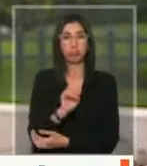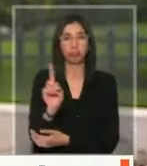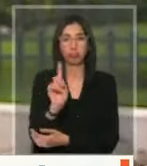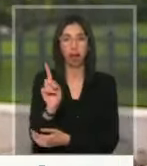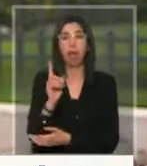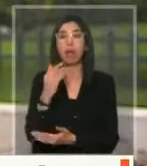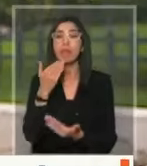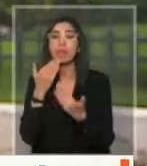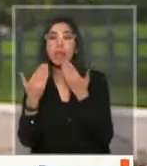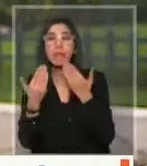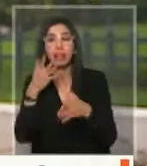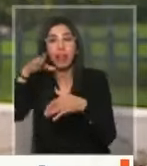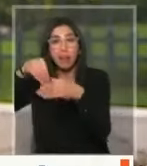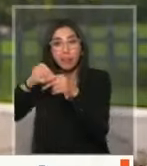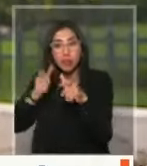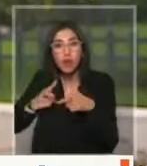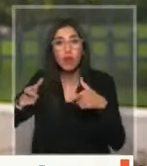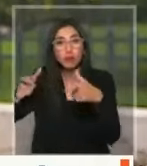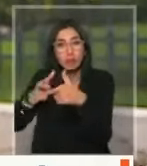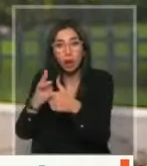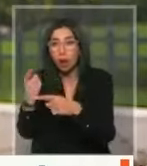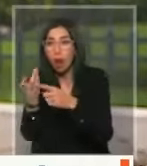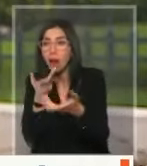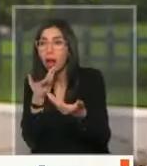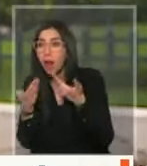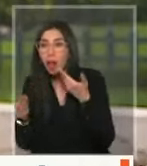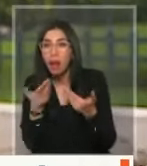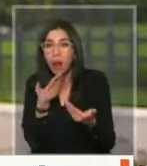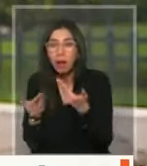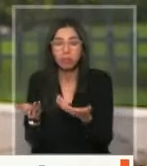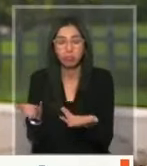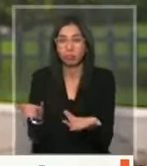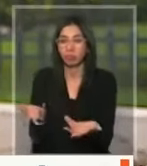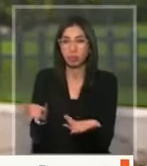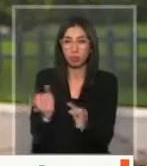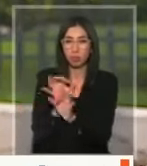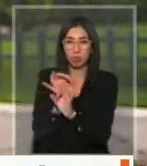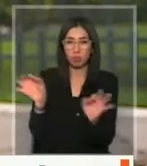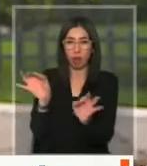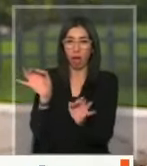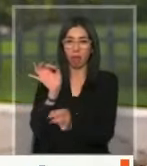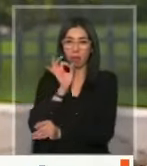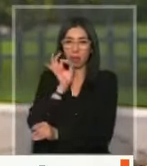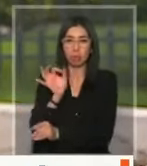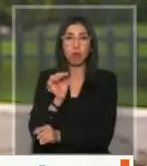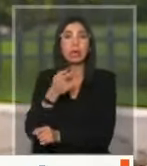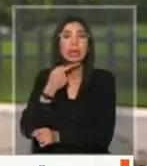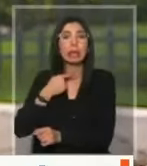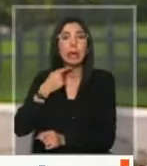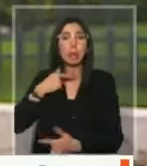en el Consejo en ningún momento menciona, se mencionan intereses políticos o se mencionan nombres.